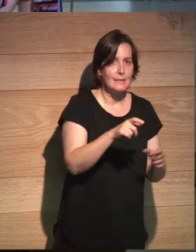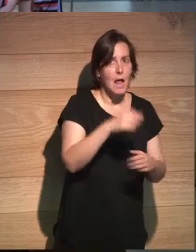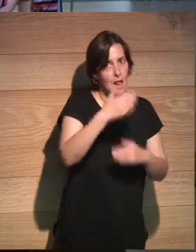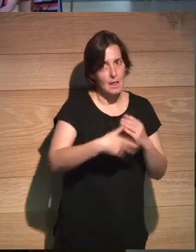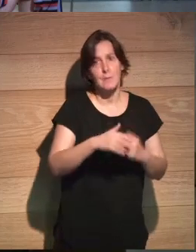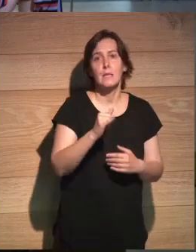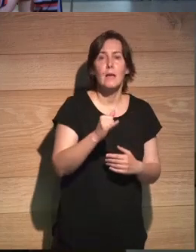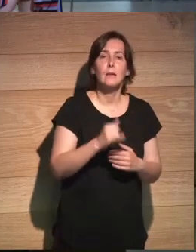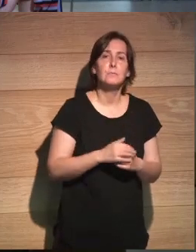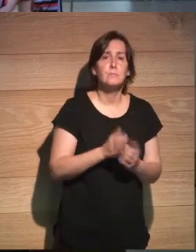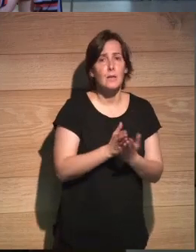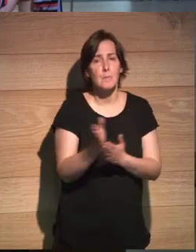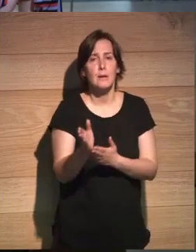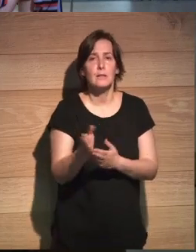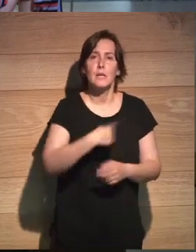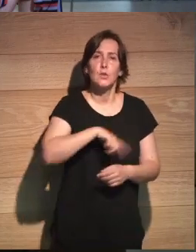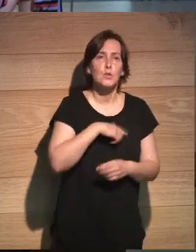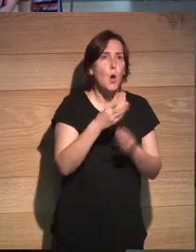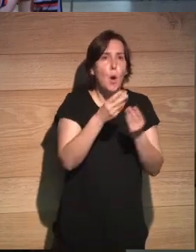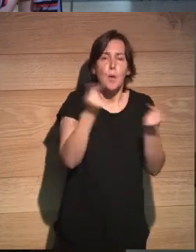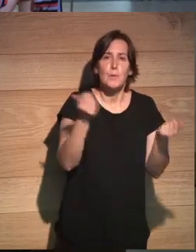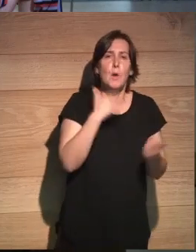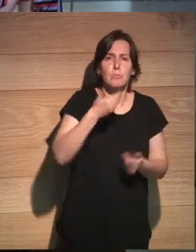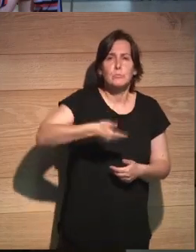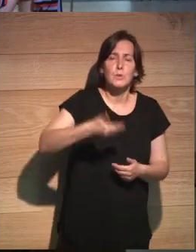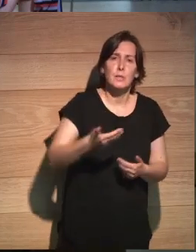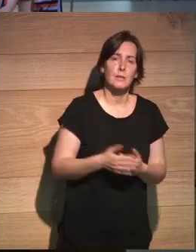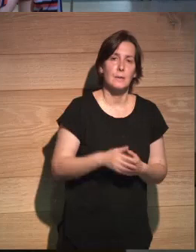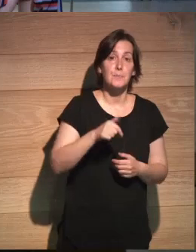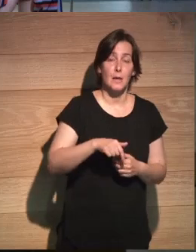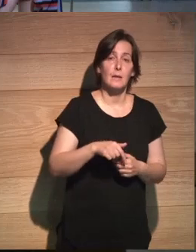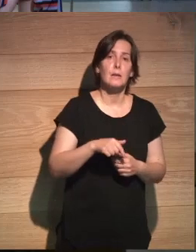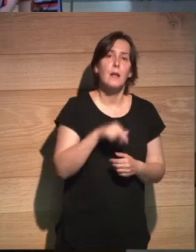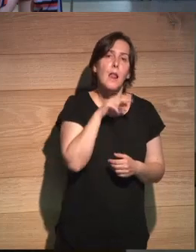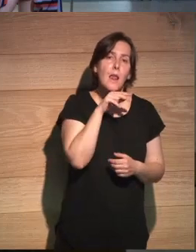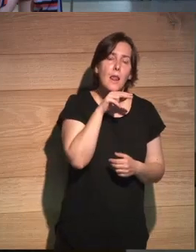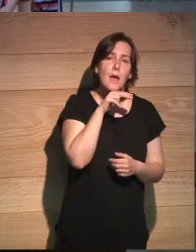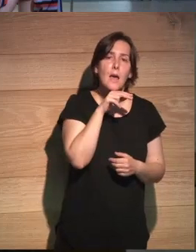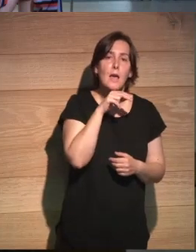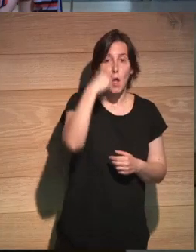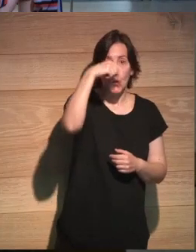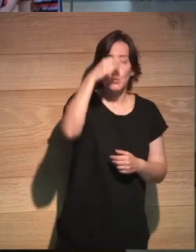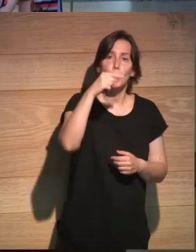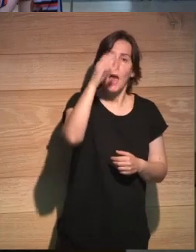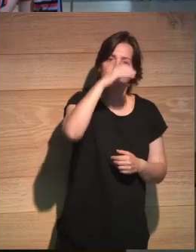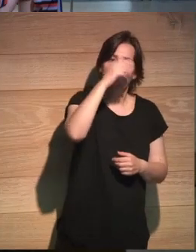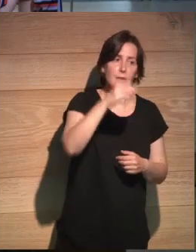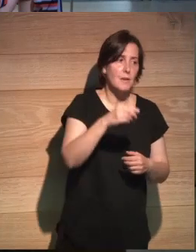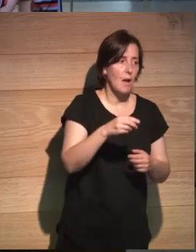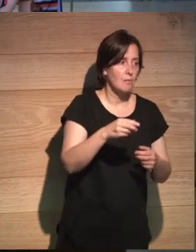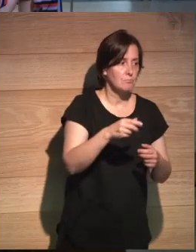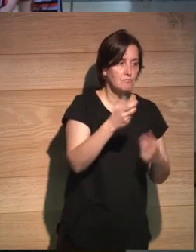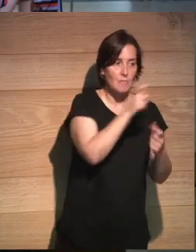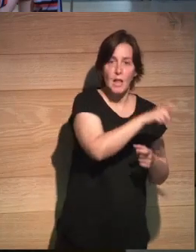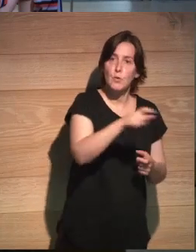limitada. Y por otra parte tendemos a olvidarnos de algo que es muy importante. Aquí hablamos de la cultura científica en la ciudadanía, etcétera, pero